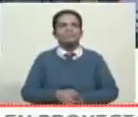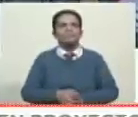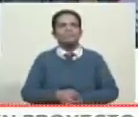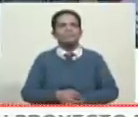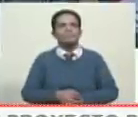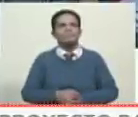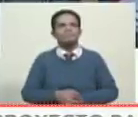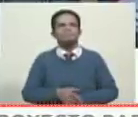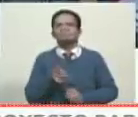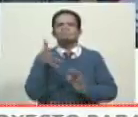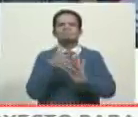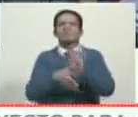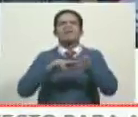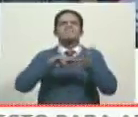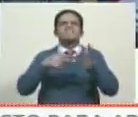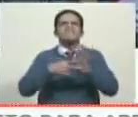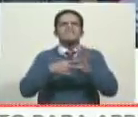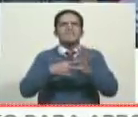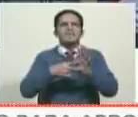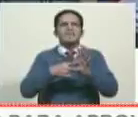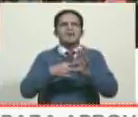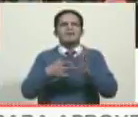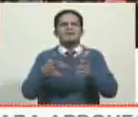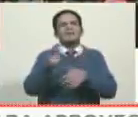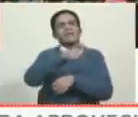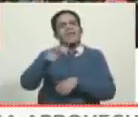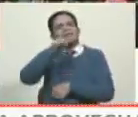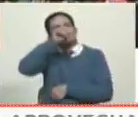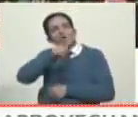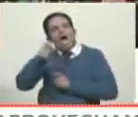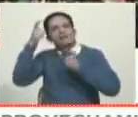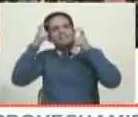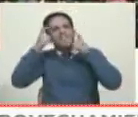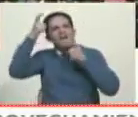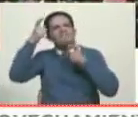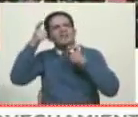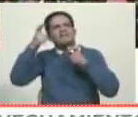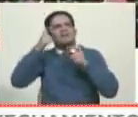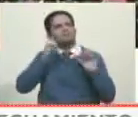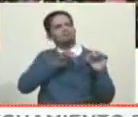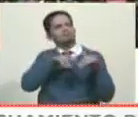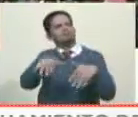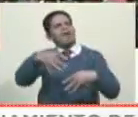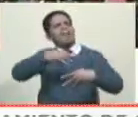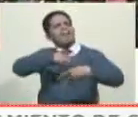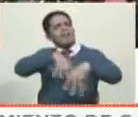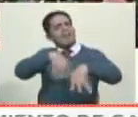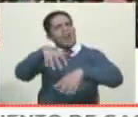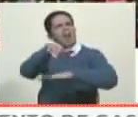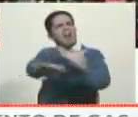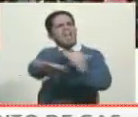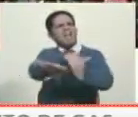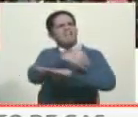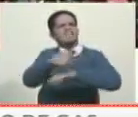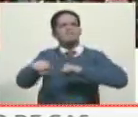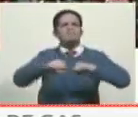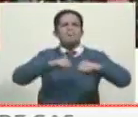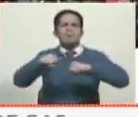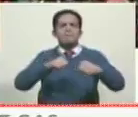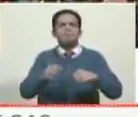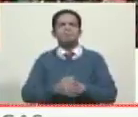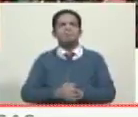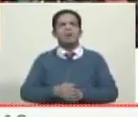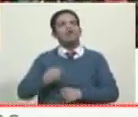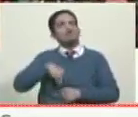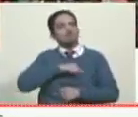qué significa que el chavismo esté hoy en la calle que significa que el chavismo esté hoy movilizado nosotros